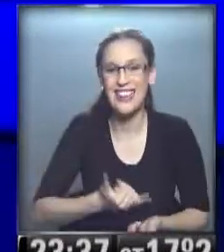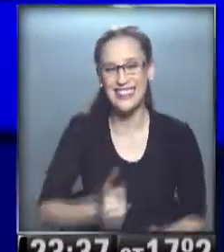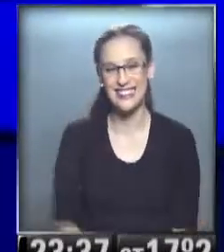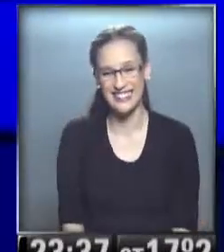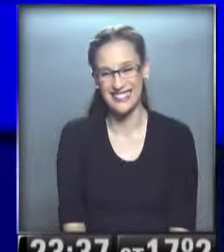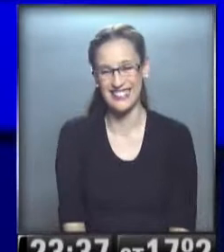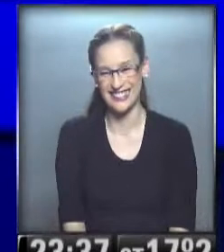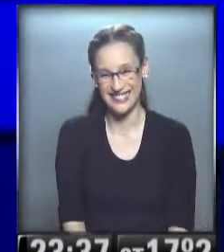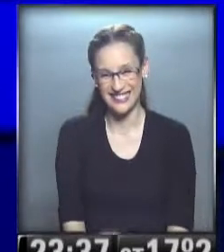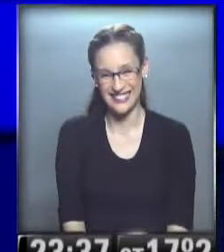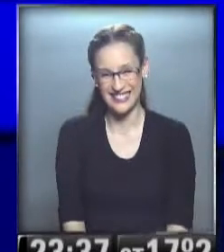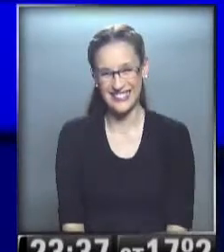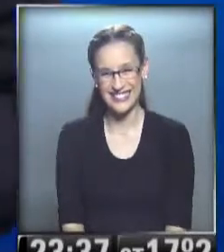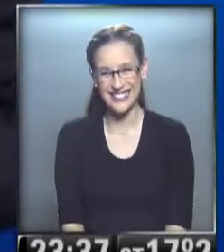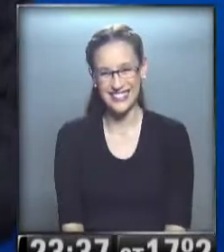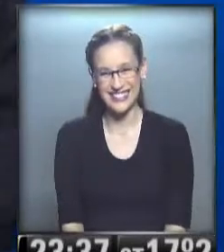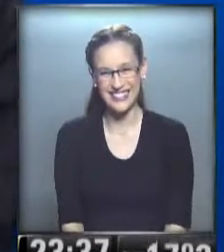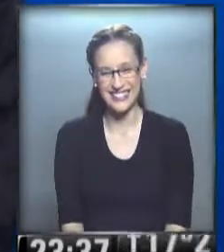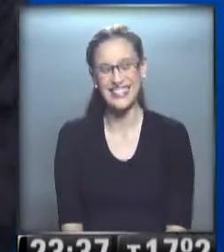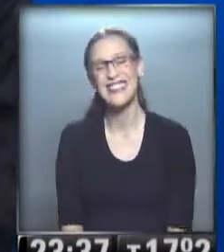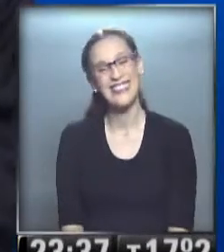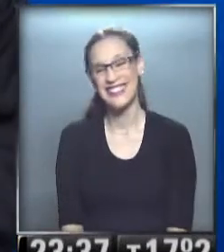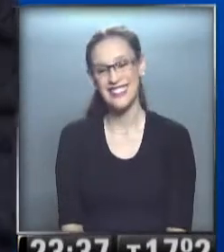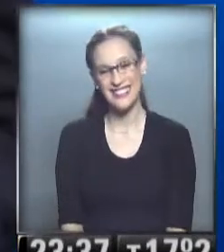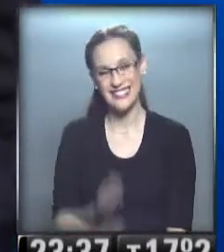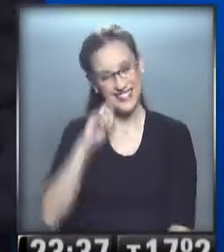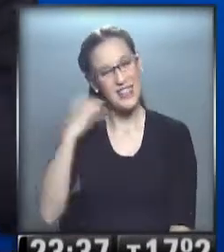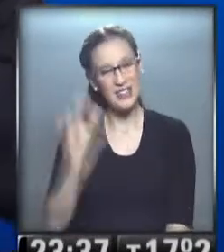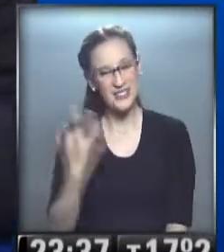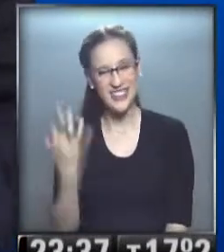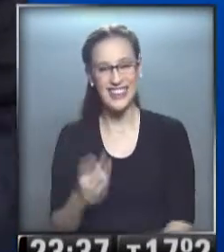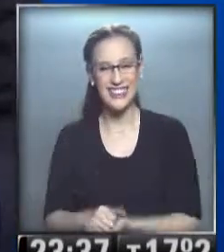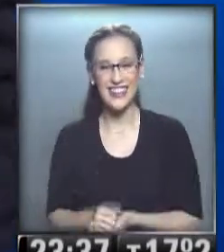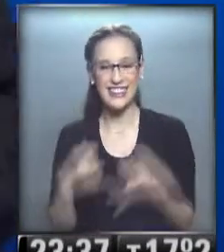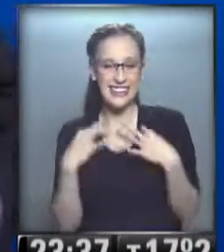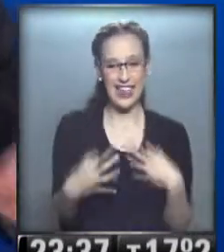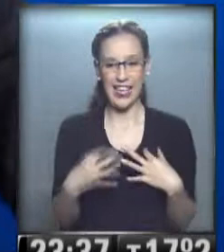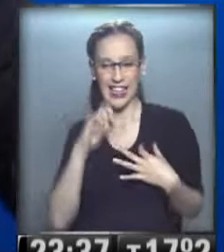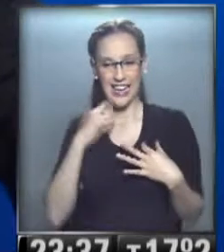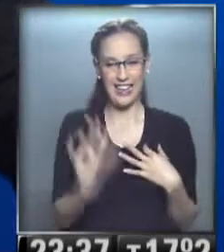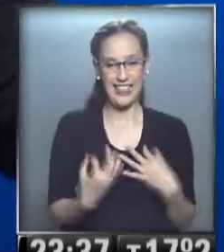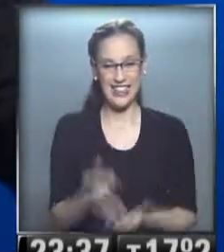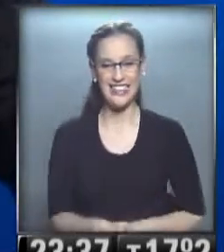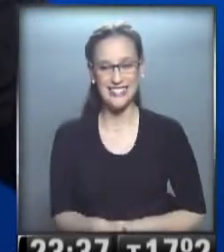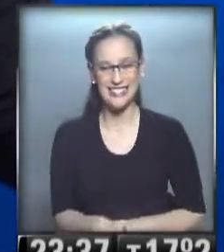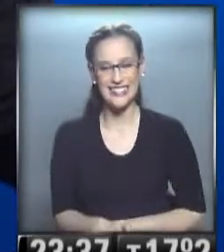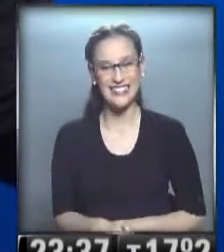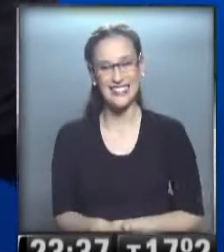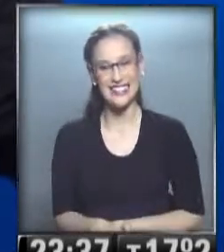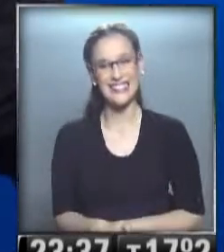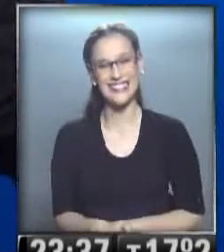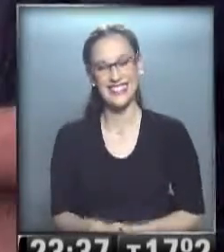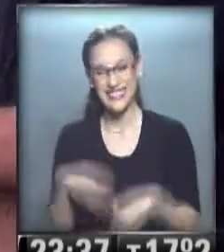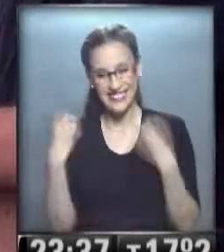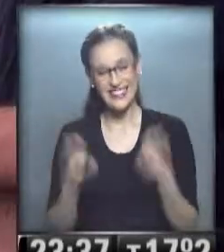semana. Interesante, lo voy a tener en cuenta, voy a empezar a usar esa, voy a venir así de musco. Buenas noches,